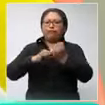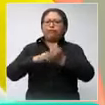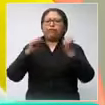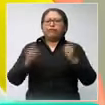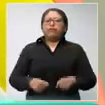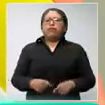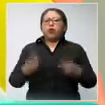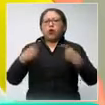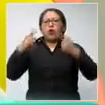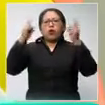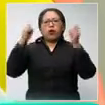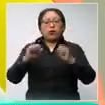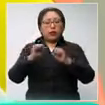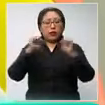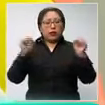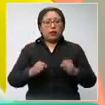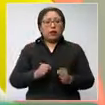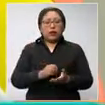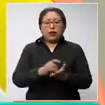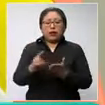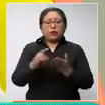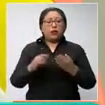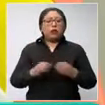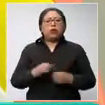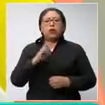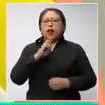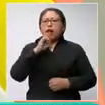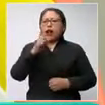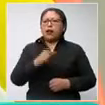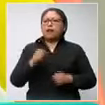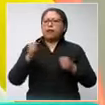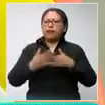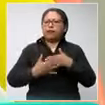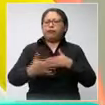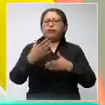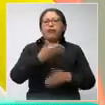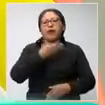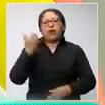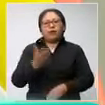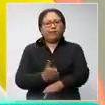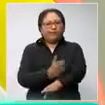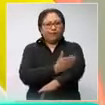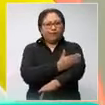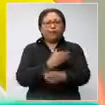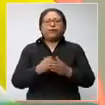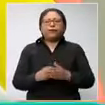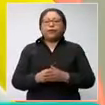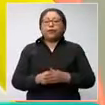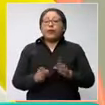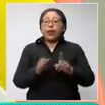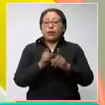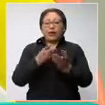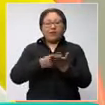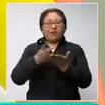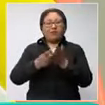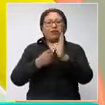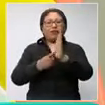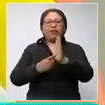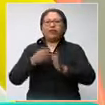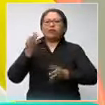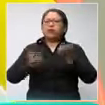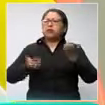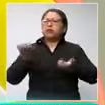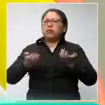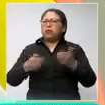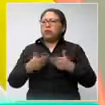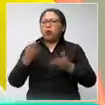el sistema de derechos reales mejore radicalmente los próximos 6 meses. Proponemos que la evaluación de desempeño de los jueces, que no se